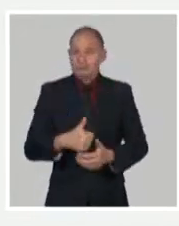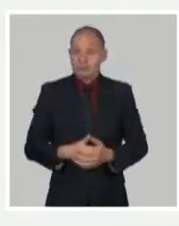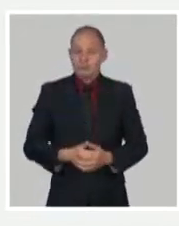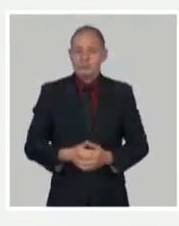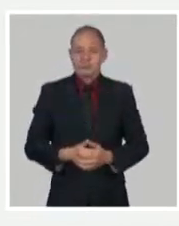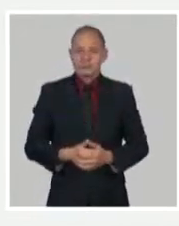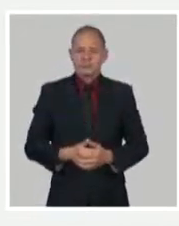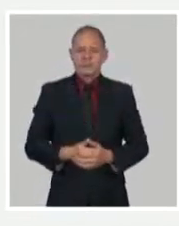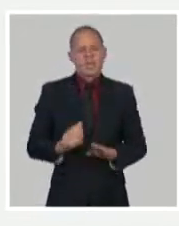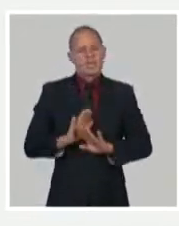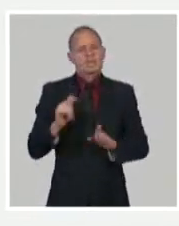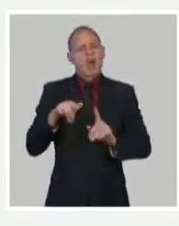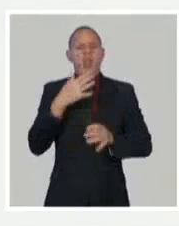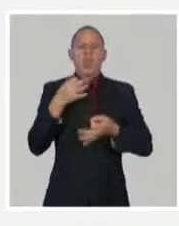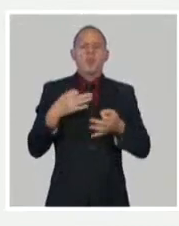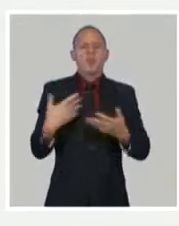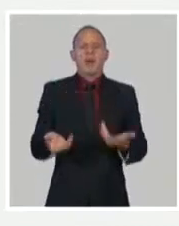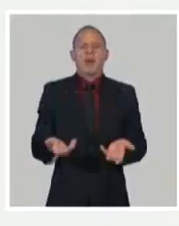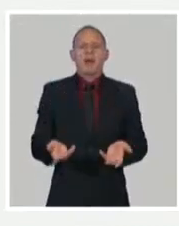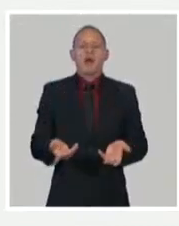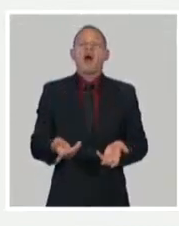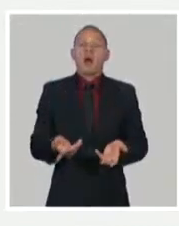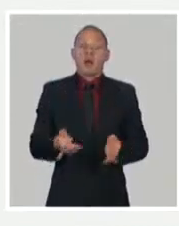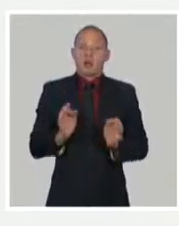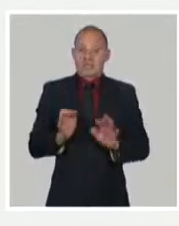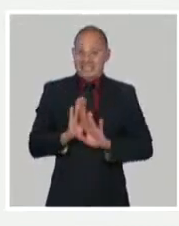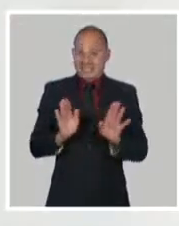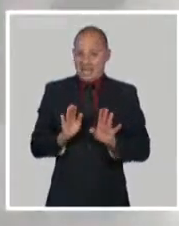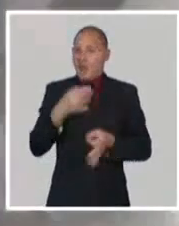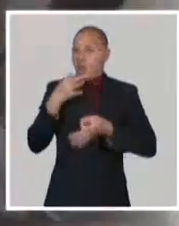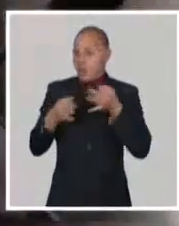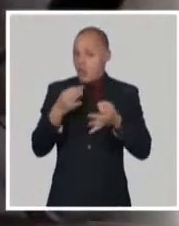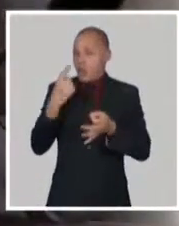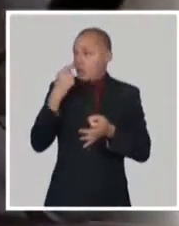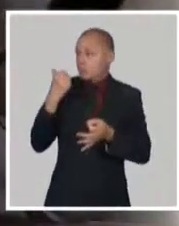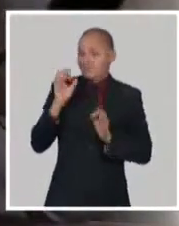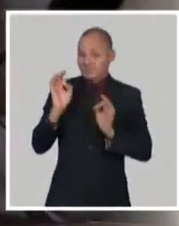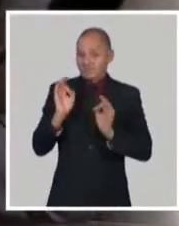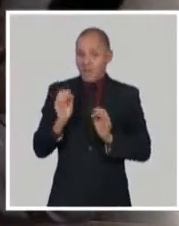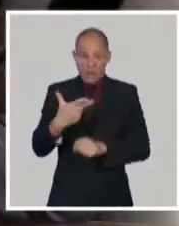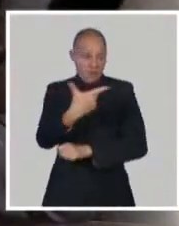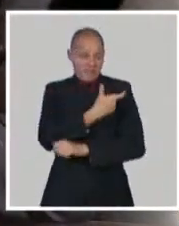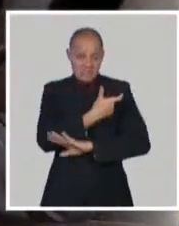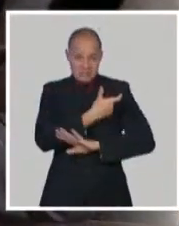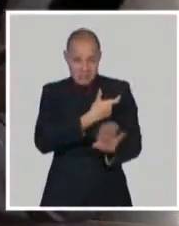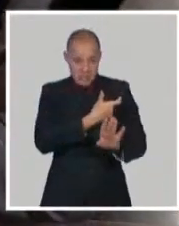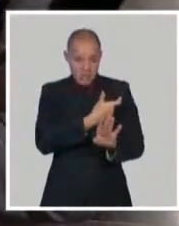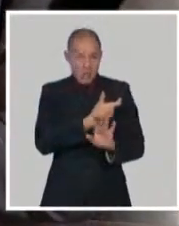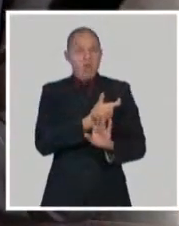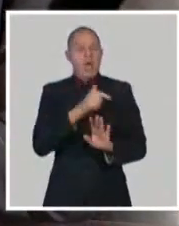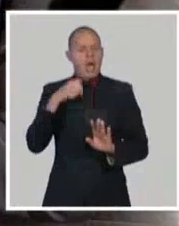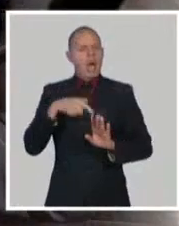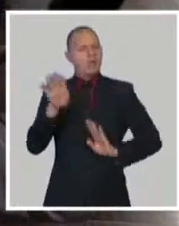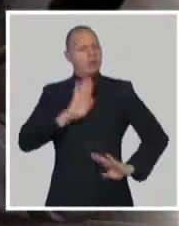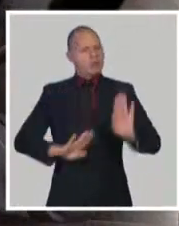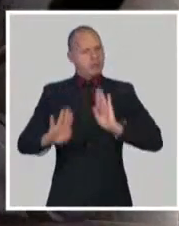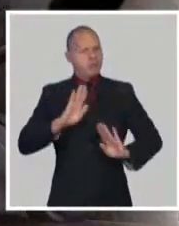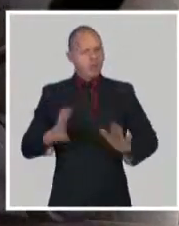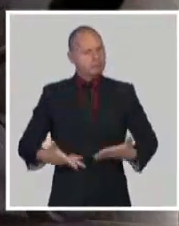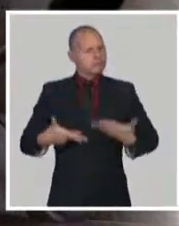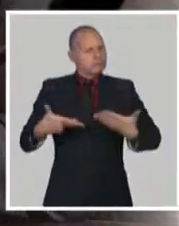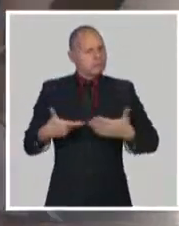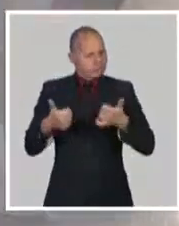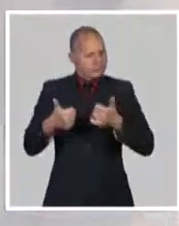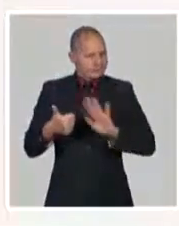Estamos hablando entonces que tenemos anticuerpos, tenemos la capacidad de inducir anticuerpos, y entonces pasamos a ver la